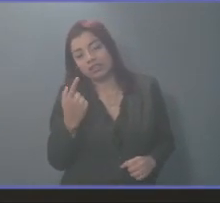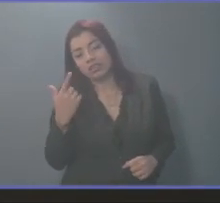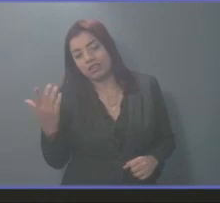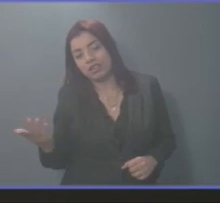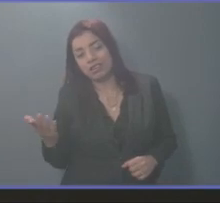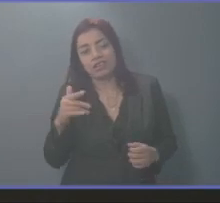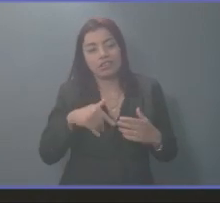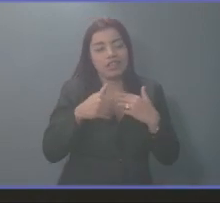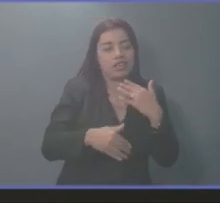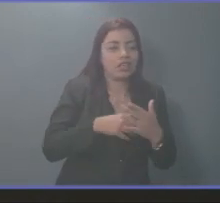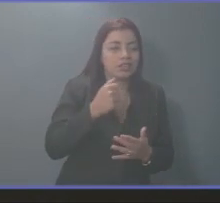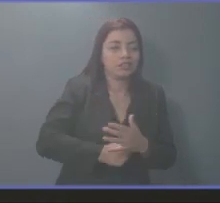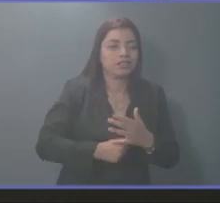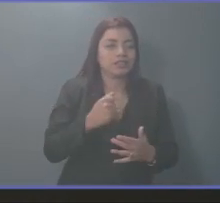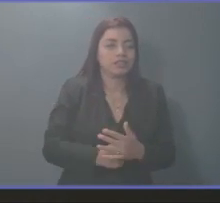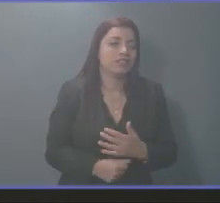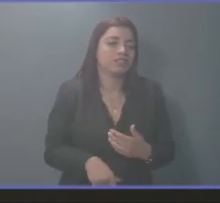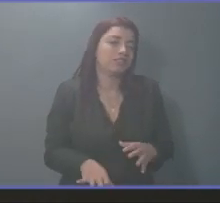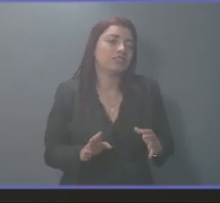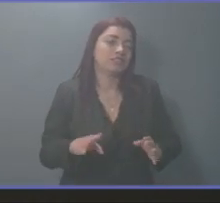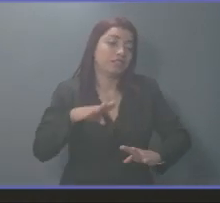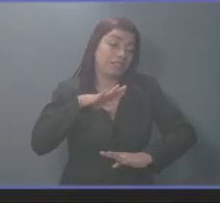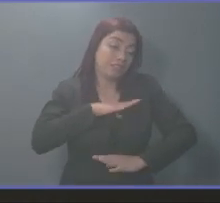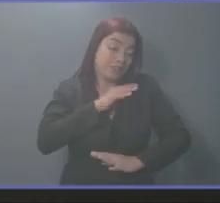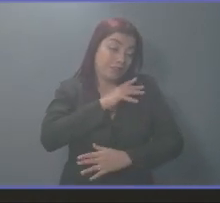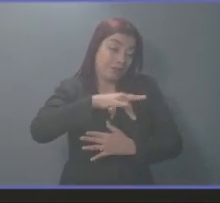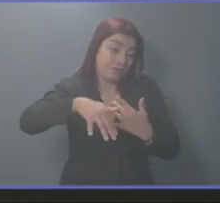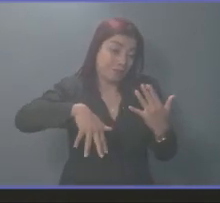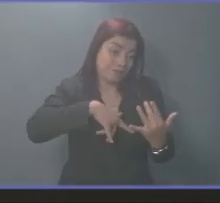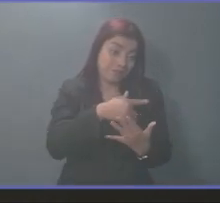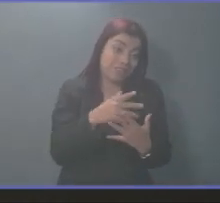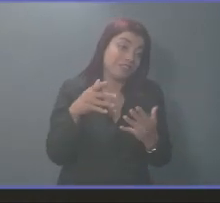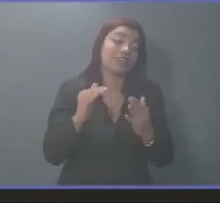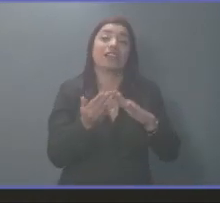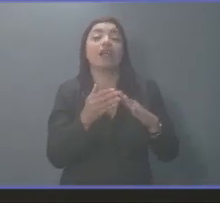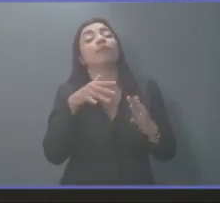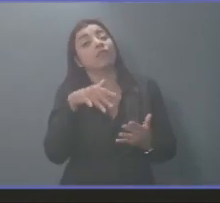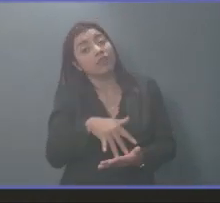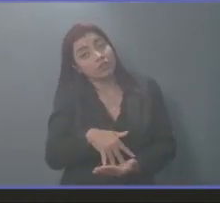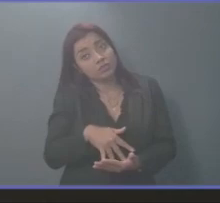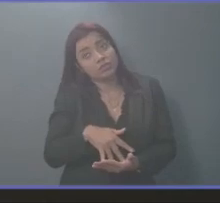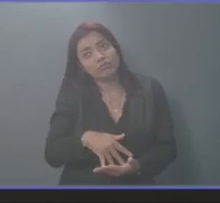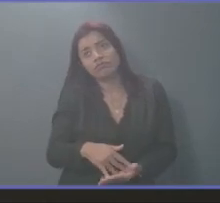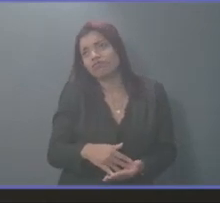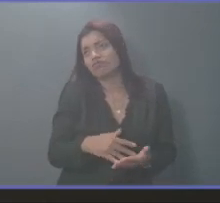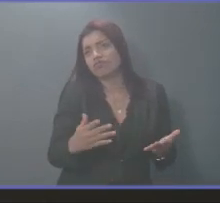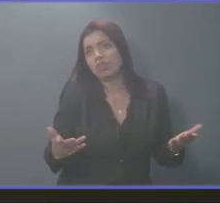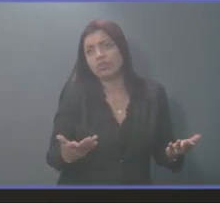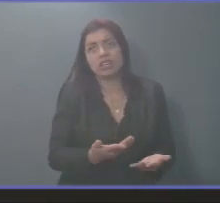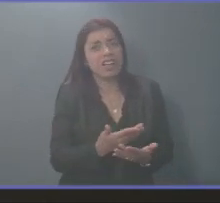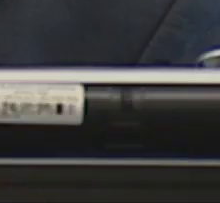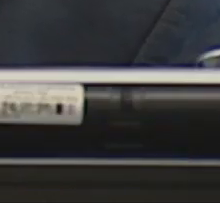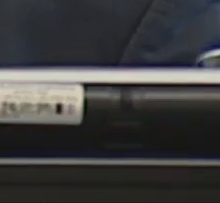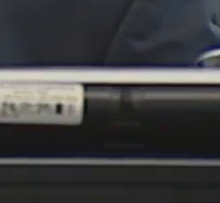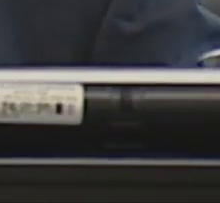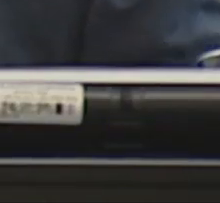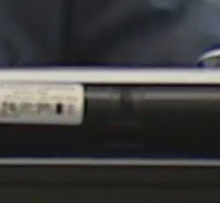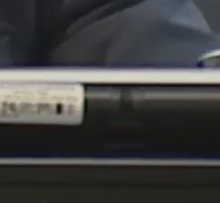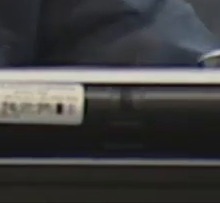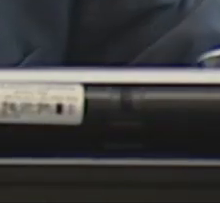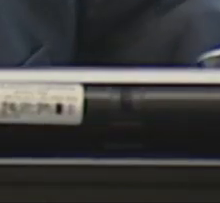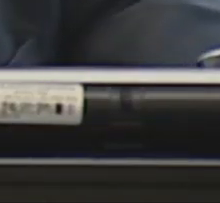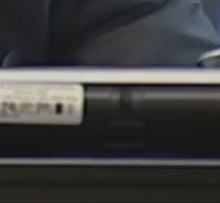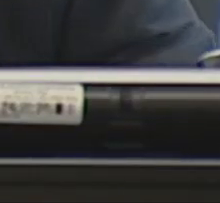un esfuerzo de convivencia en la ciudadanía. Pero eso era así y no es